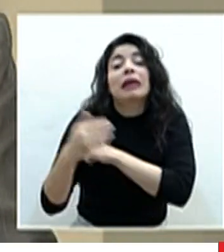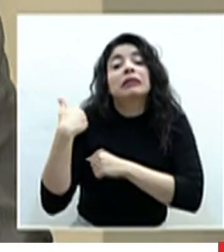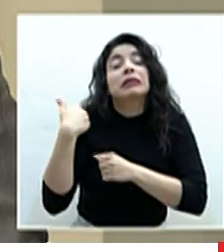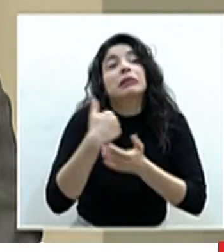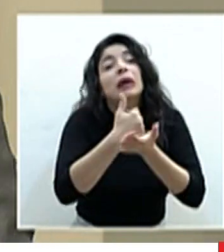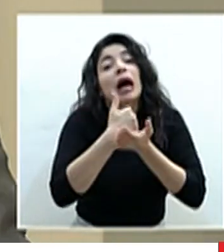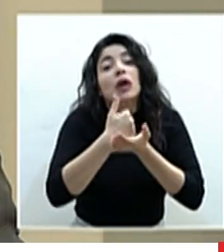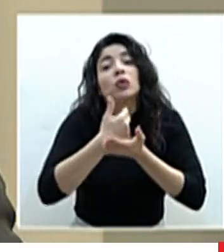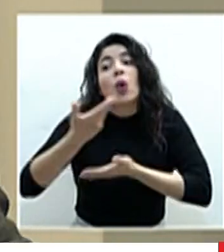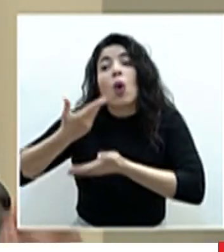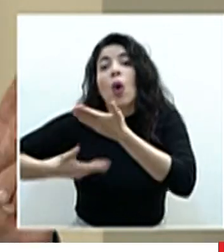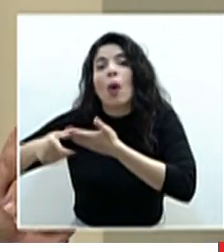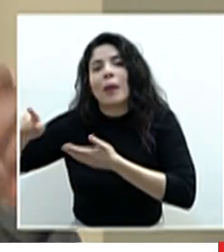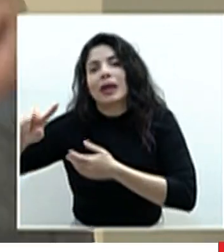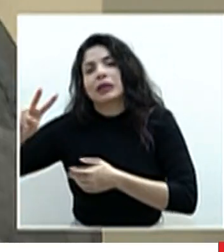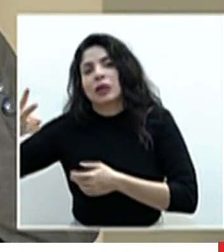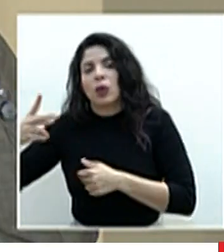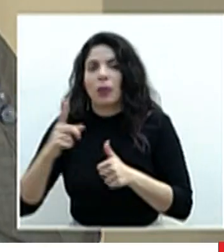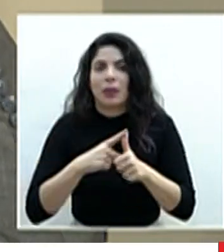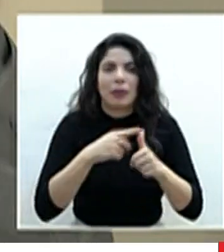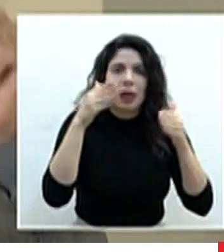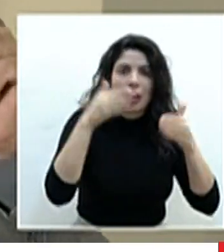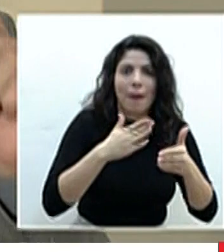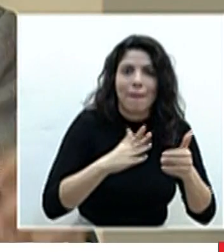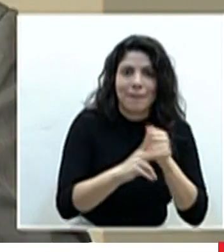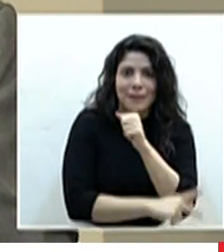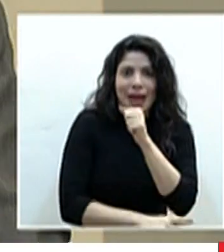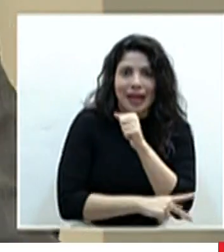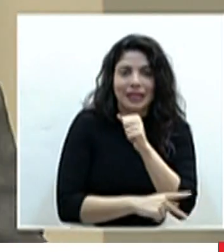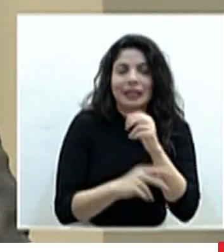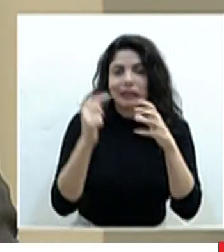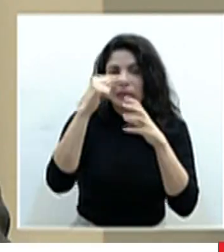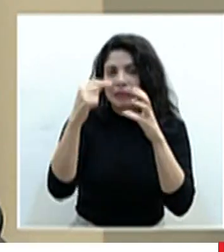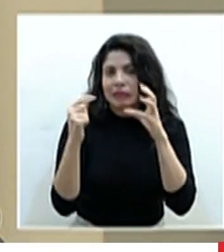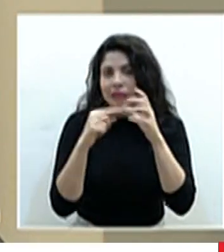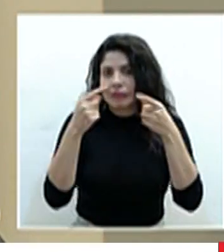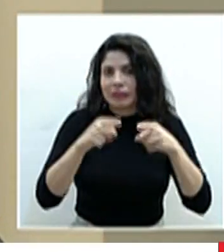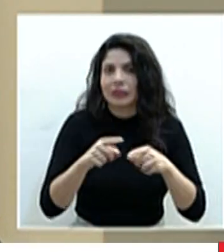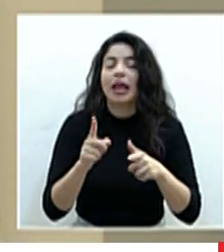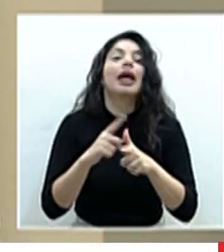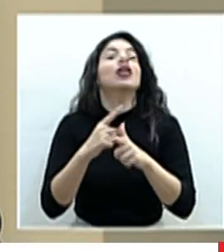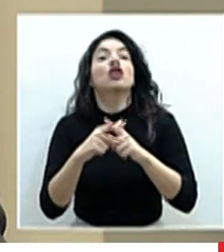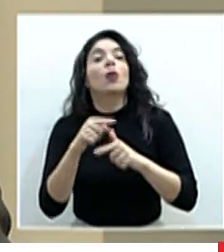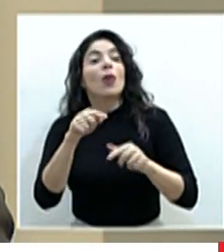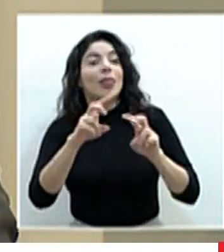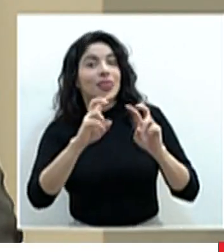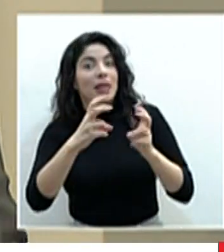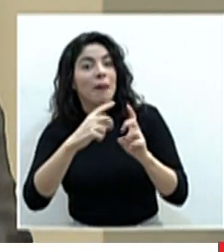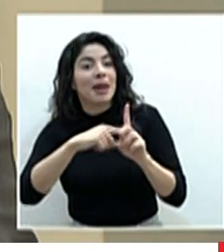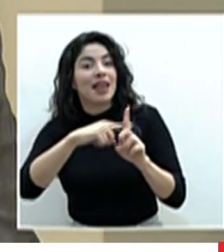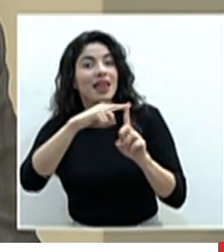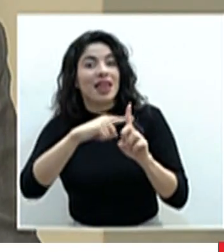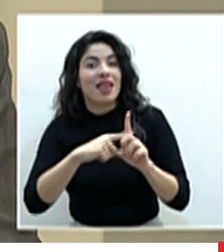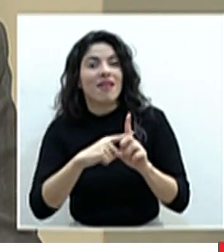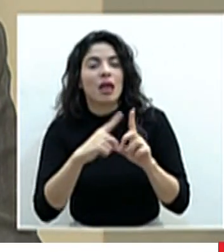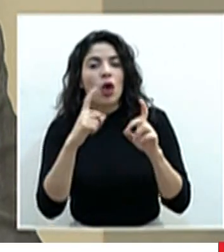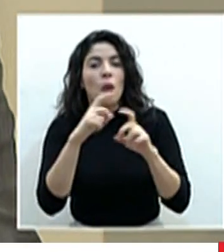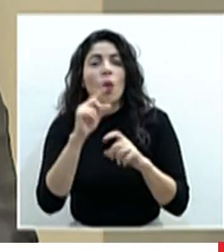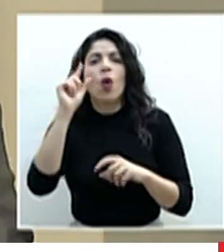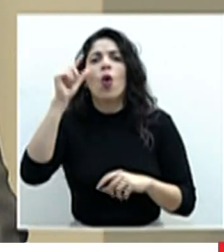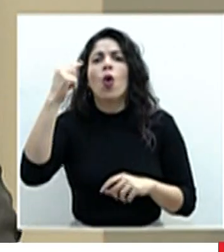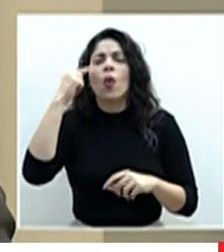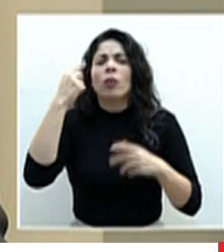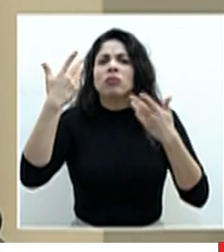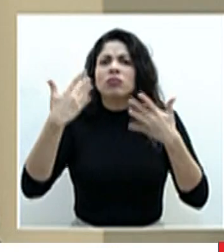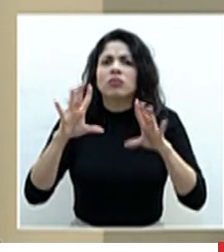esa cooperación. Aún así, en un grado de dificultad de esta materia, el Gobierno de la República ha